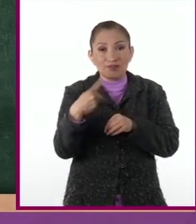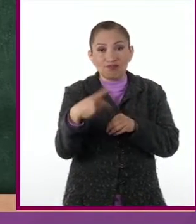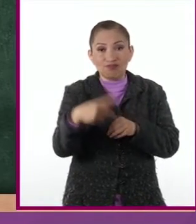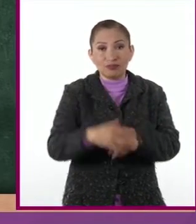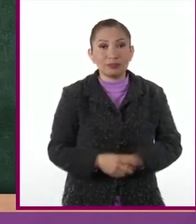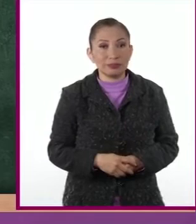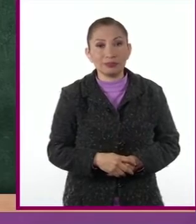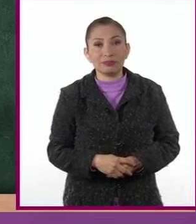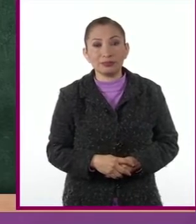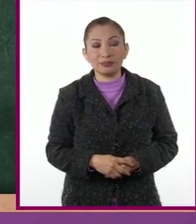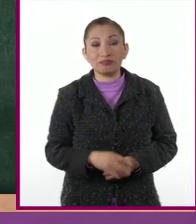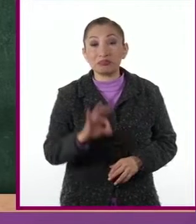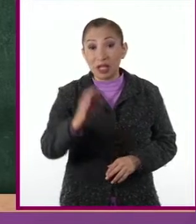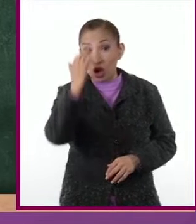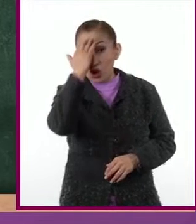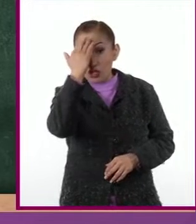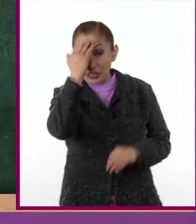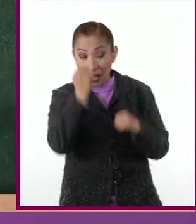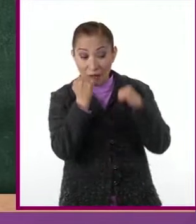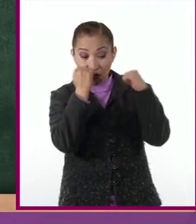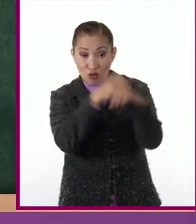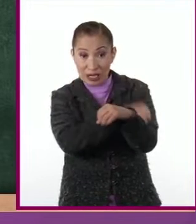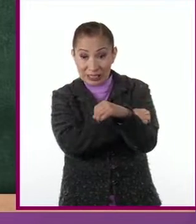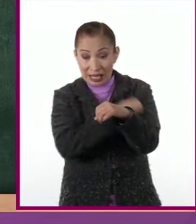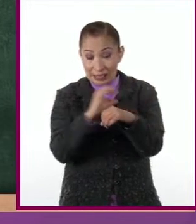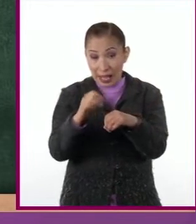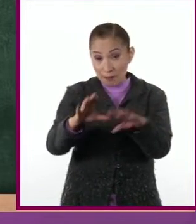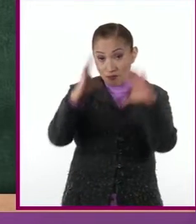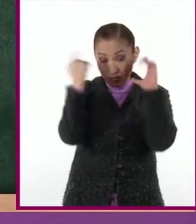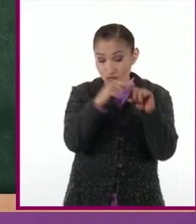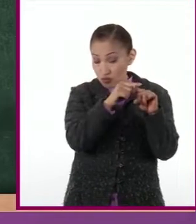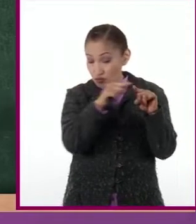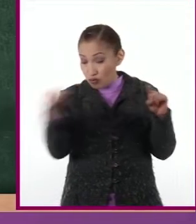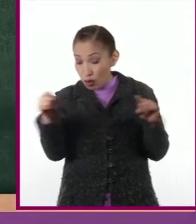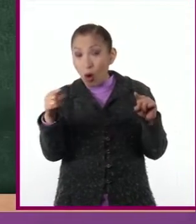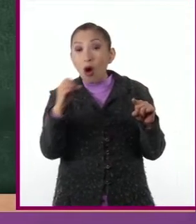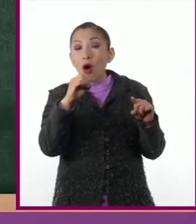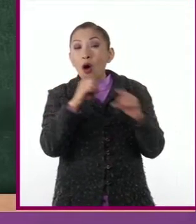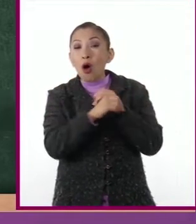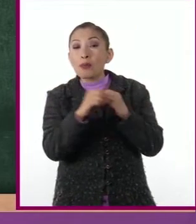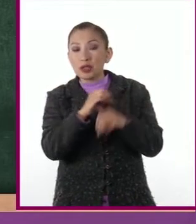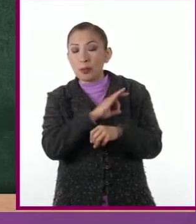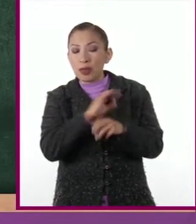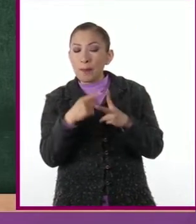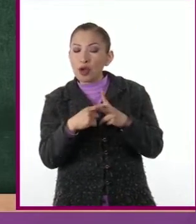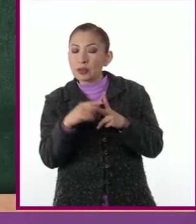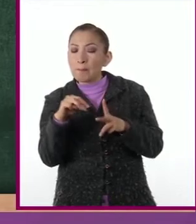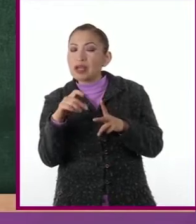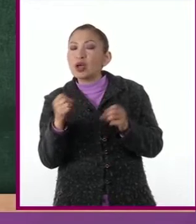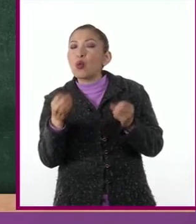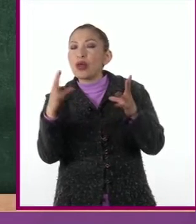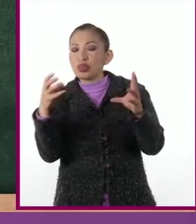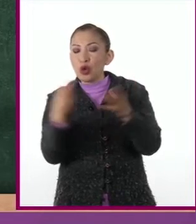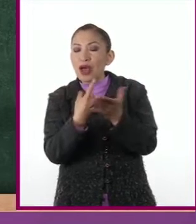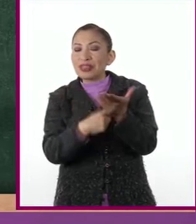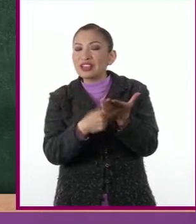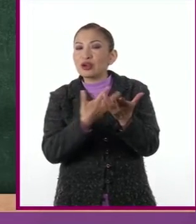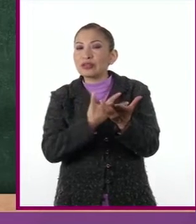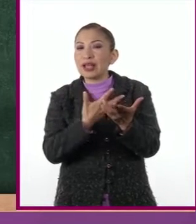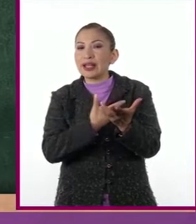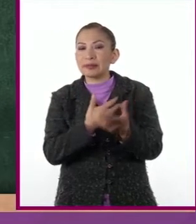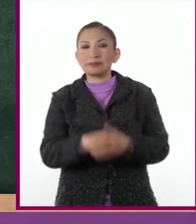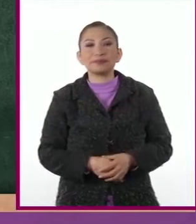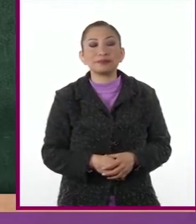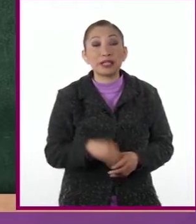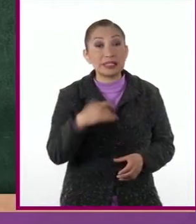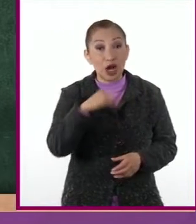movimiento. Si se conoce la fuerza y la aceleración de un objeto, es posible calcular la masa que tiene ese objeto.